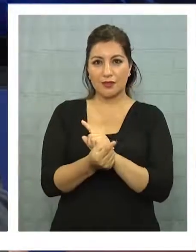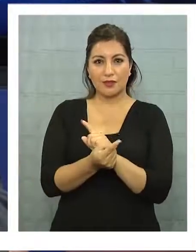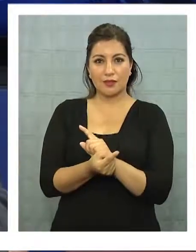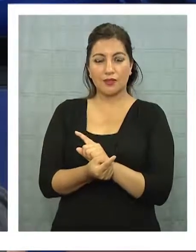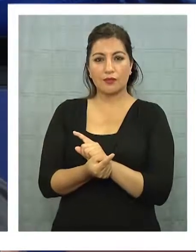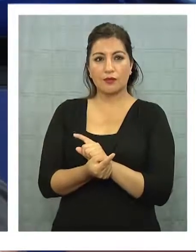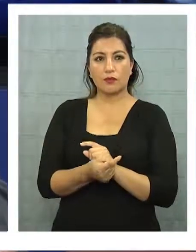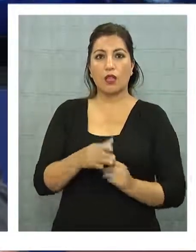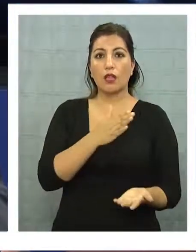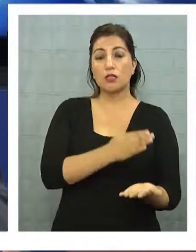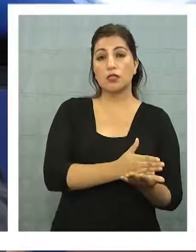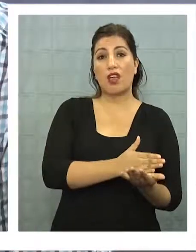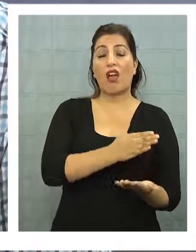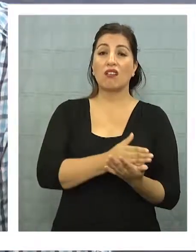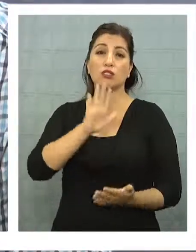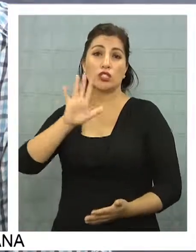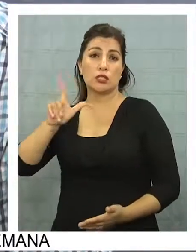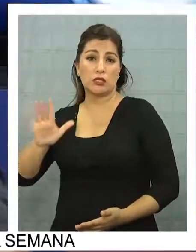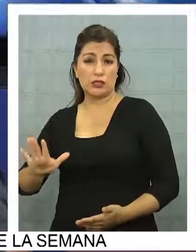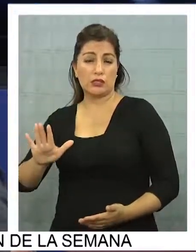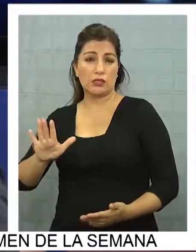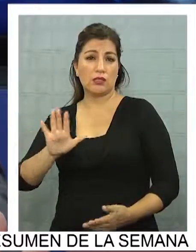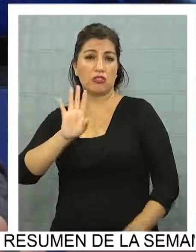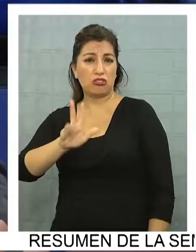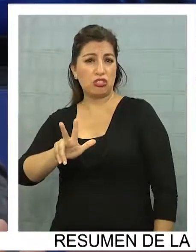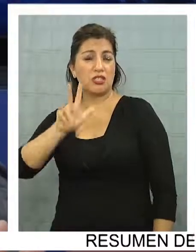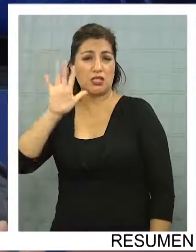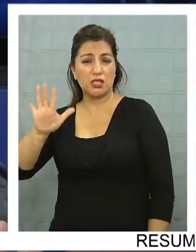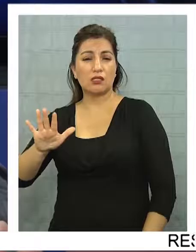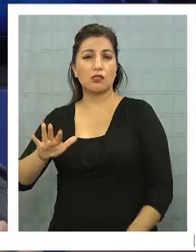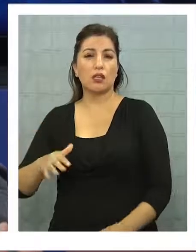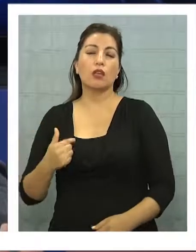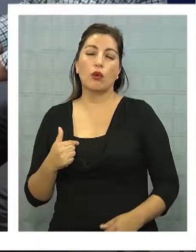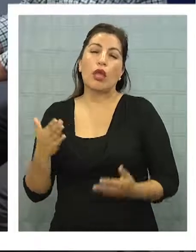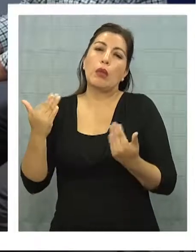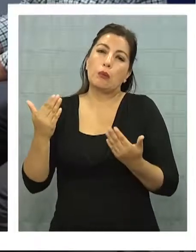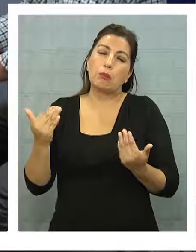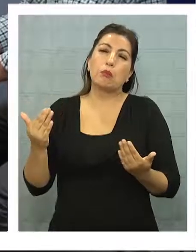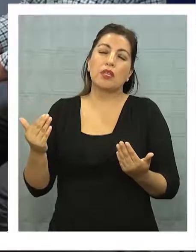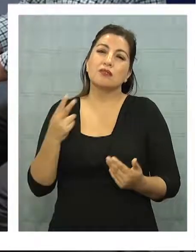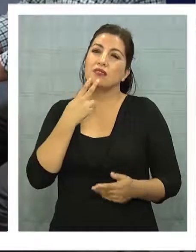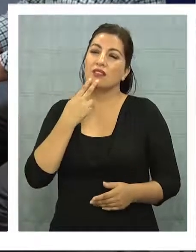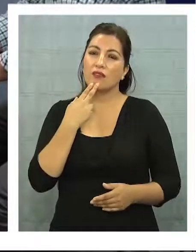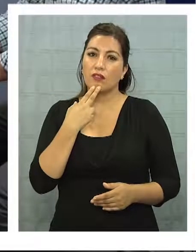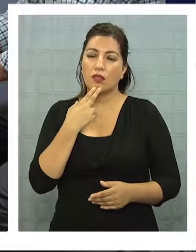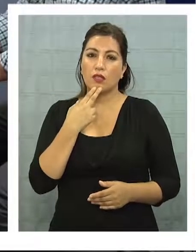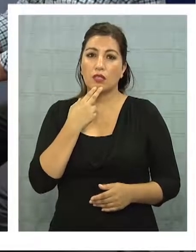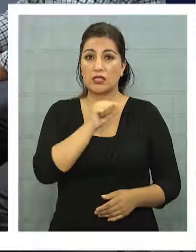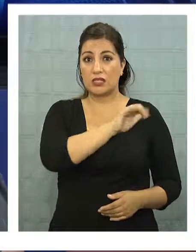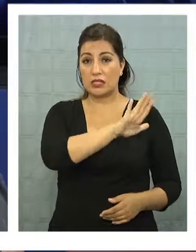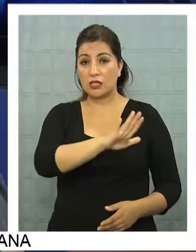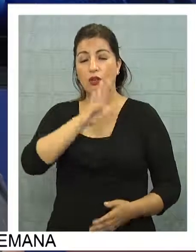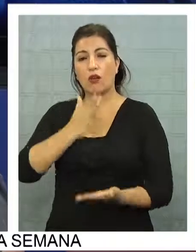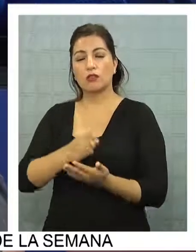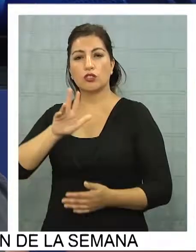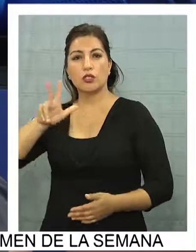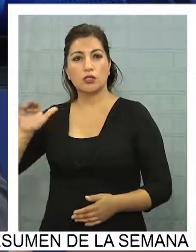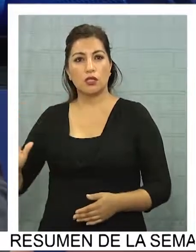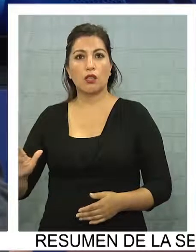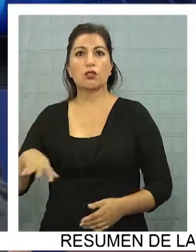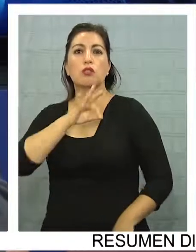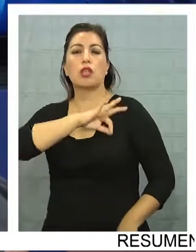empresarios o las AFP entregar unas propuestas que en algunas cosas se parecen a algunas que han presentado expertos sobre la materia pero tratando de